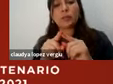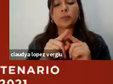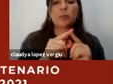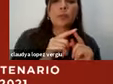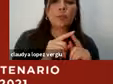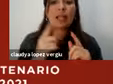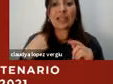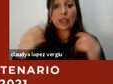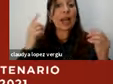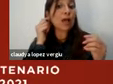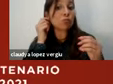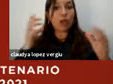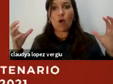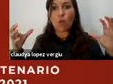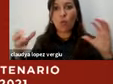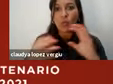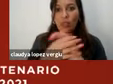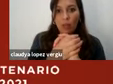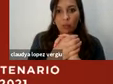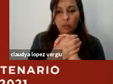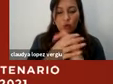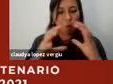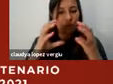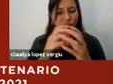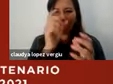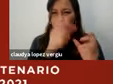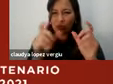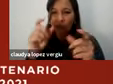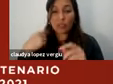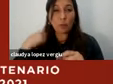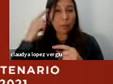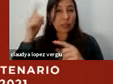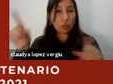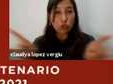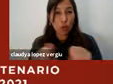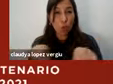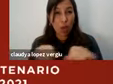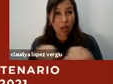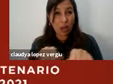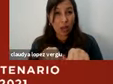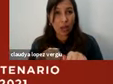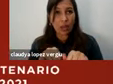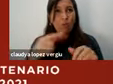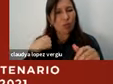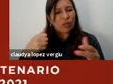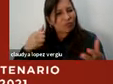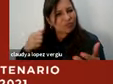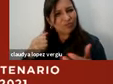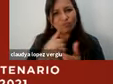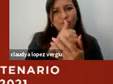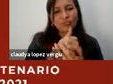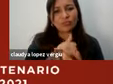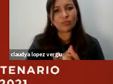si nos juntamos en un grupo y tenemos una misma visión, vamos a salir adelante y se puede hacer, ¿no?